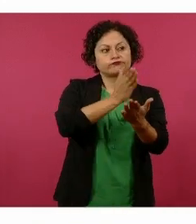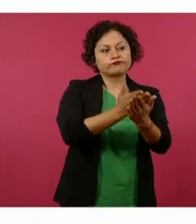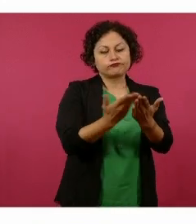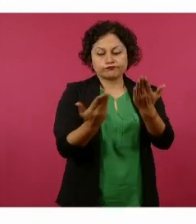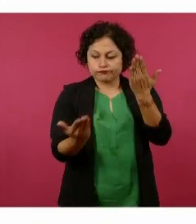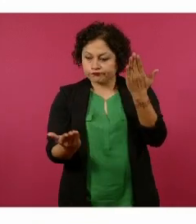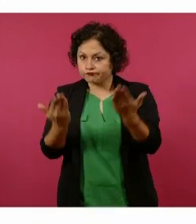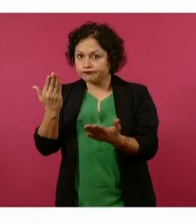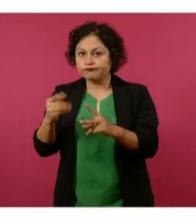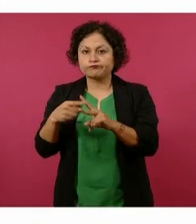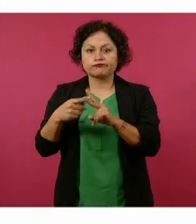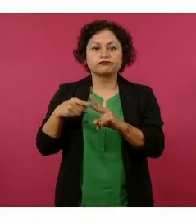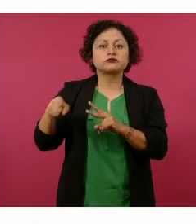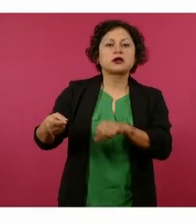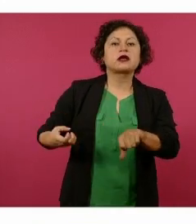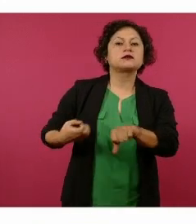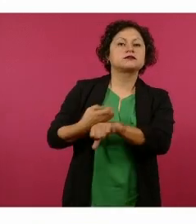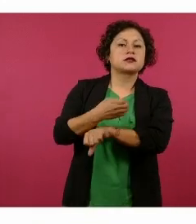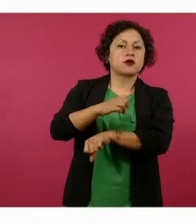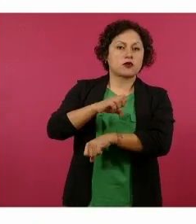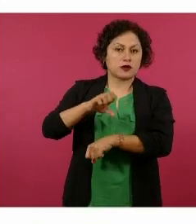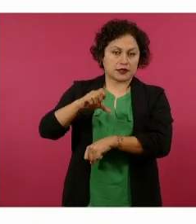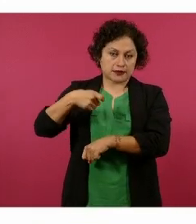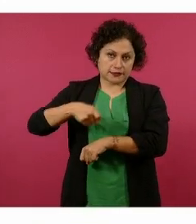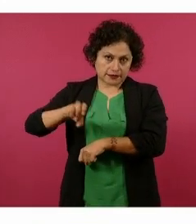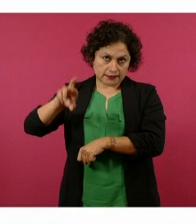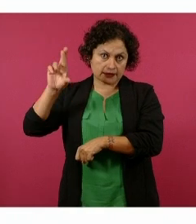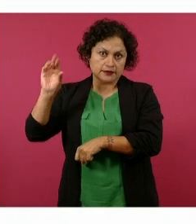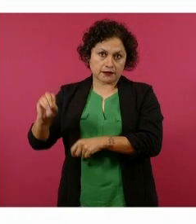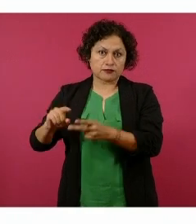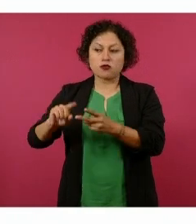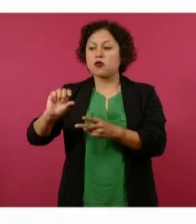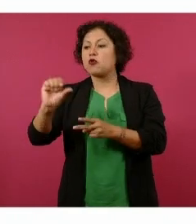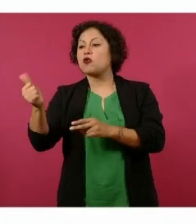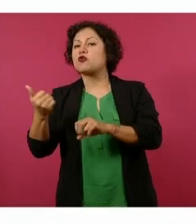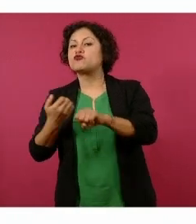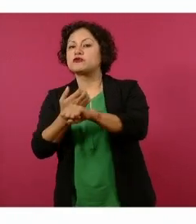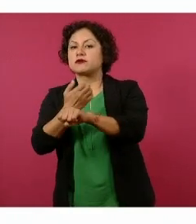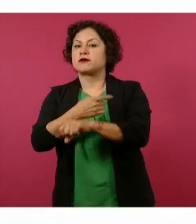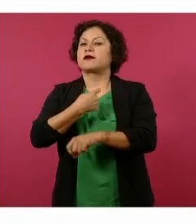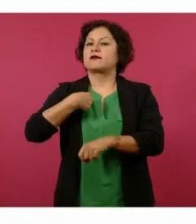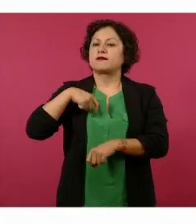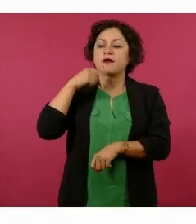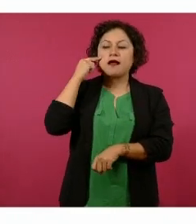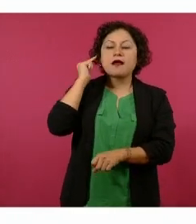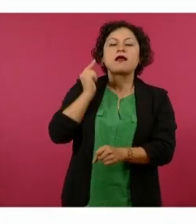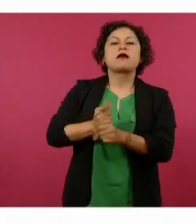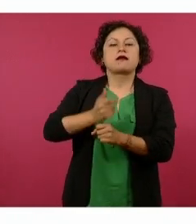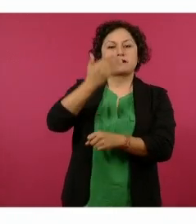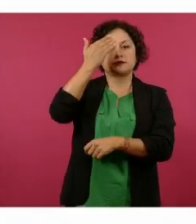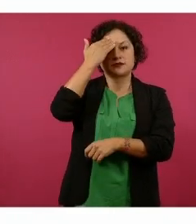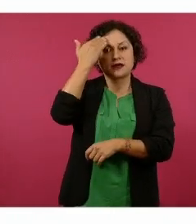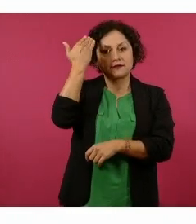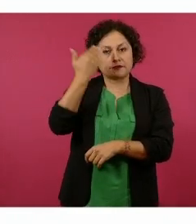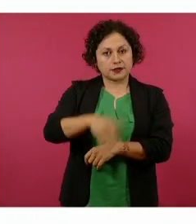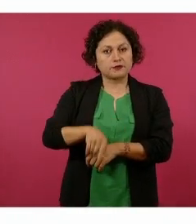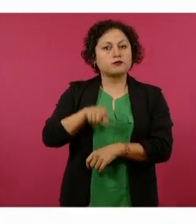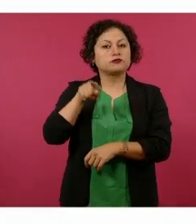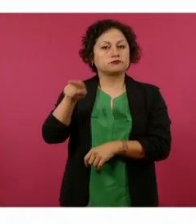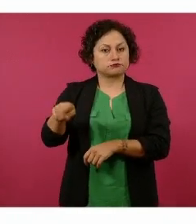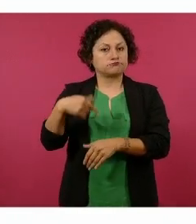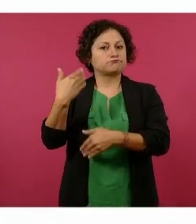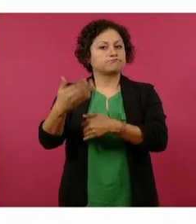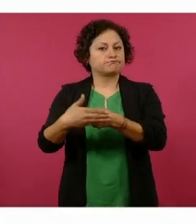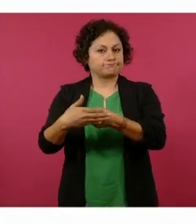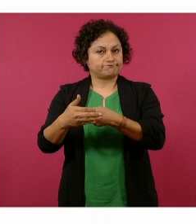el estado de Quintana Roo y en otros estados, donde sabemos que van a empezar a atender al promedio próximamente.